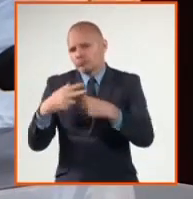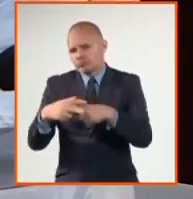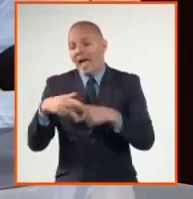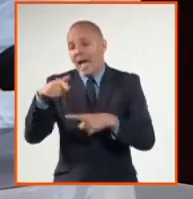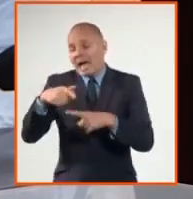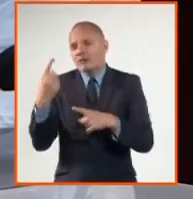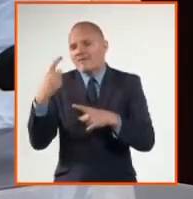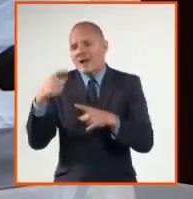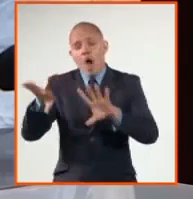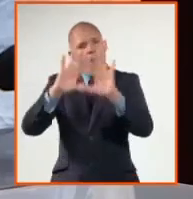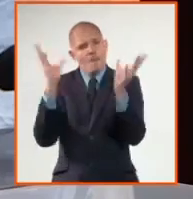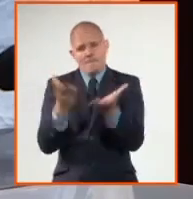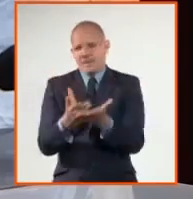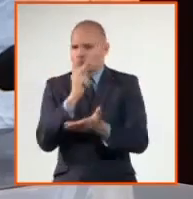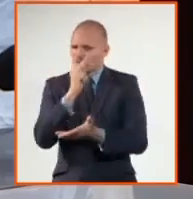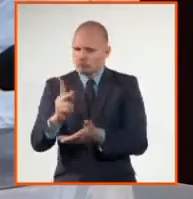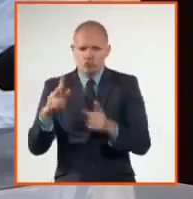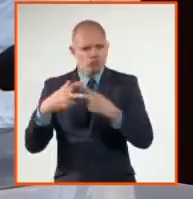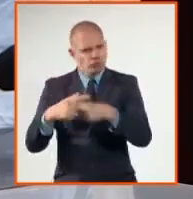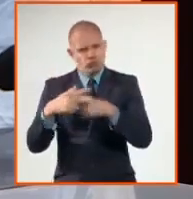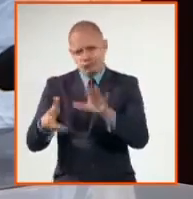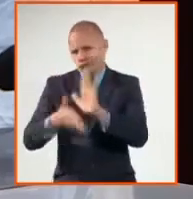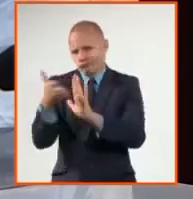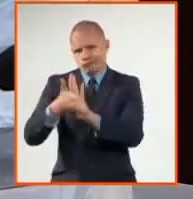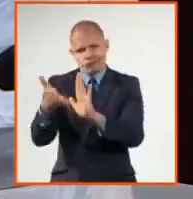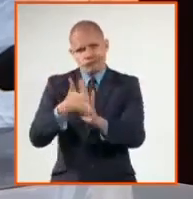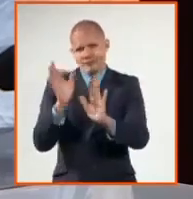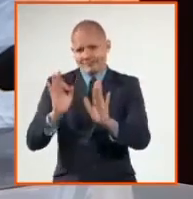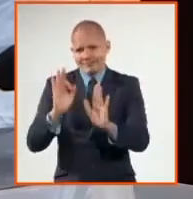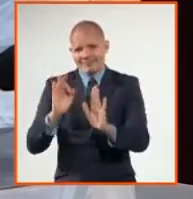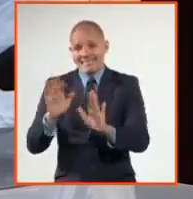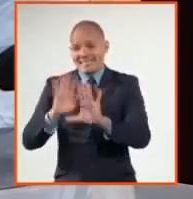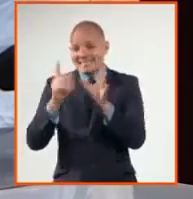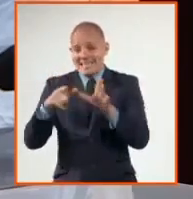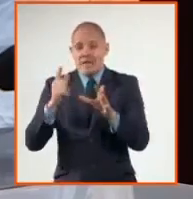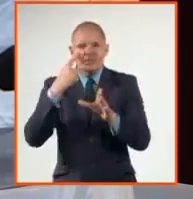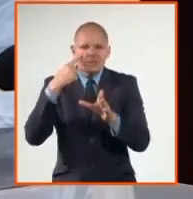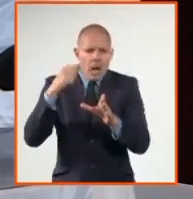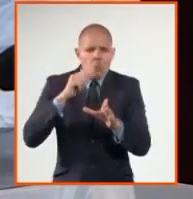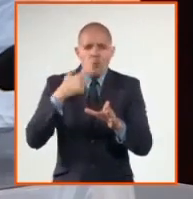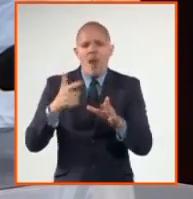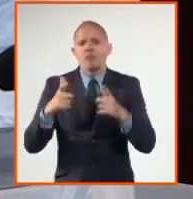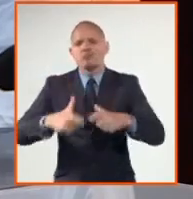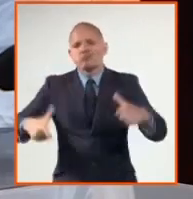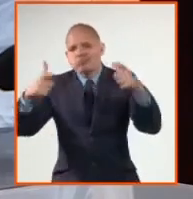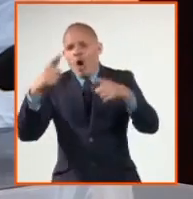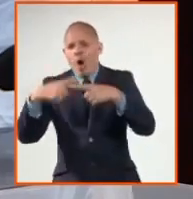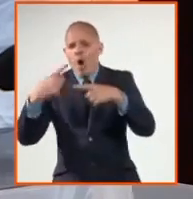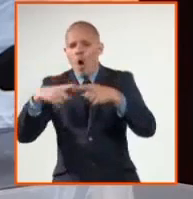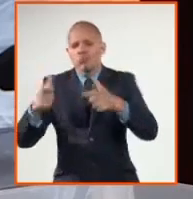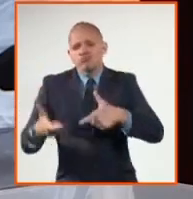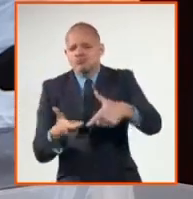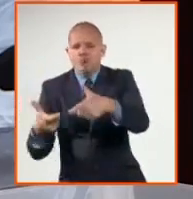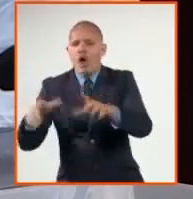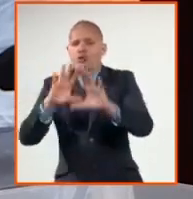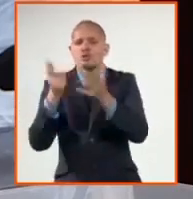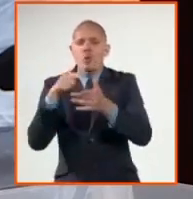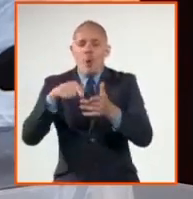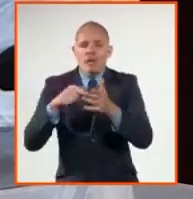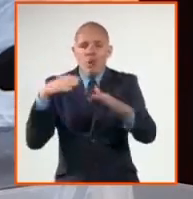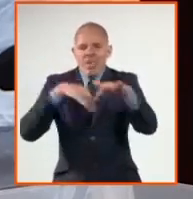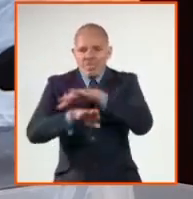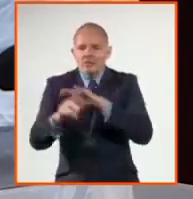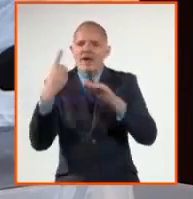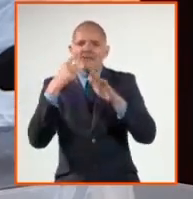capital completo donde el alcance a todos los equipos principales realizar la intervención y también a los equipos